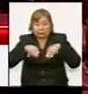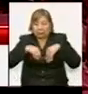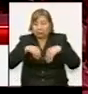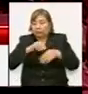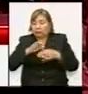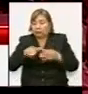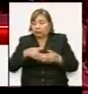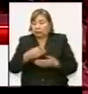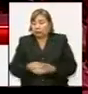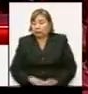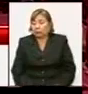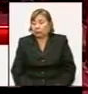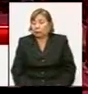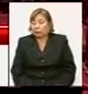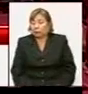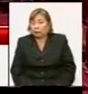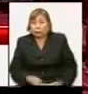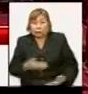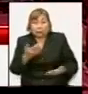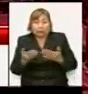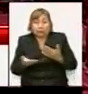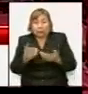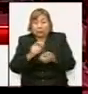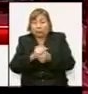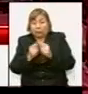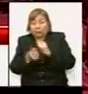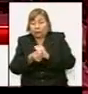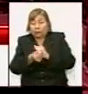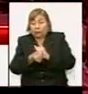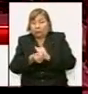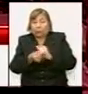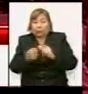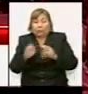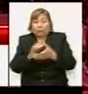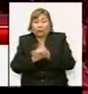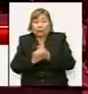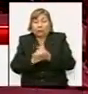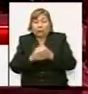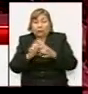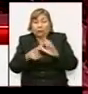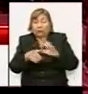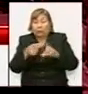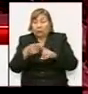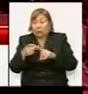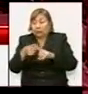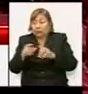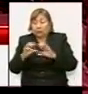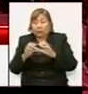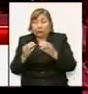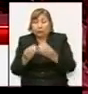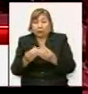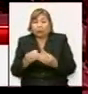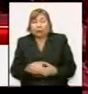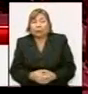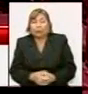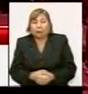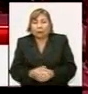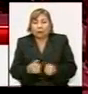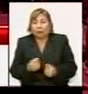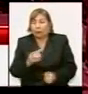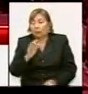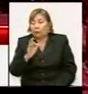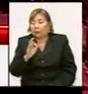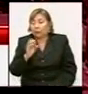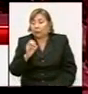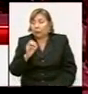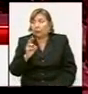unanimidad. Hay algunos cambios de la conformación de ligas parlamentarias de amistad formuladas por diferentes señores congresistas. El congresista Federico